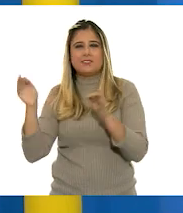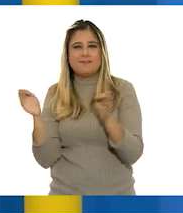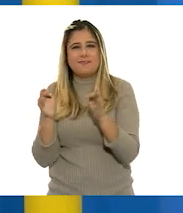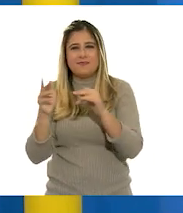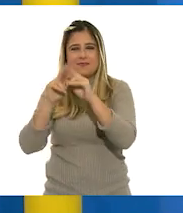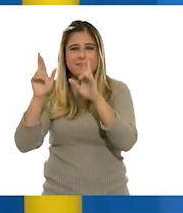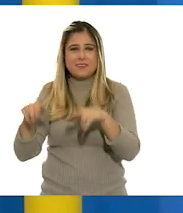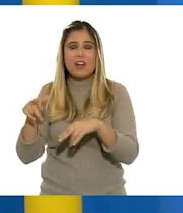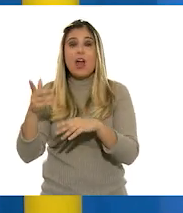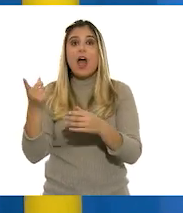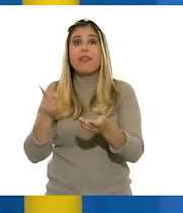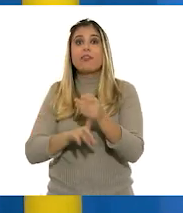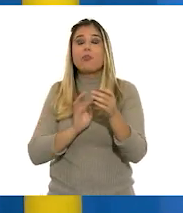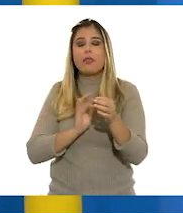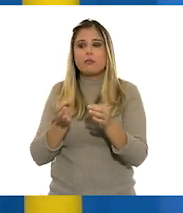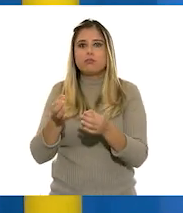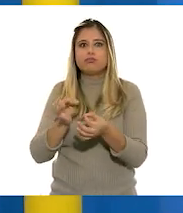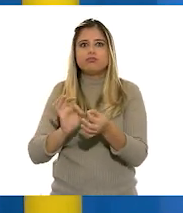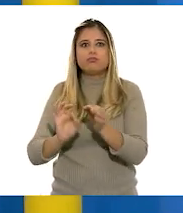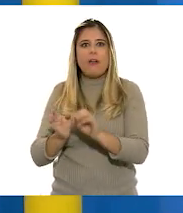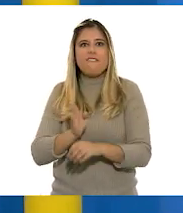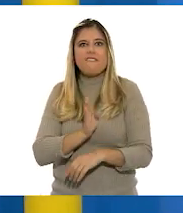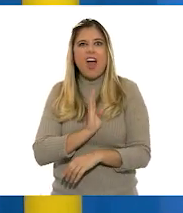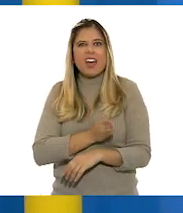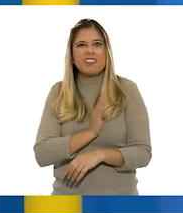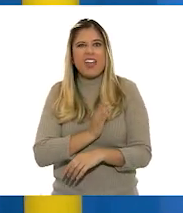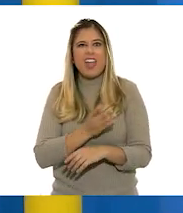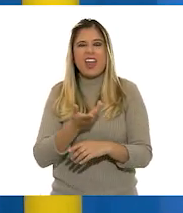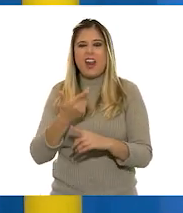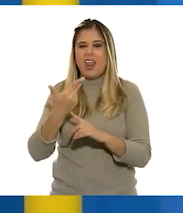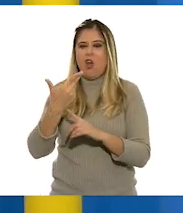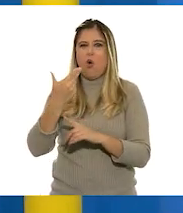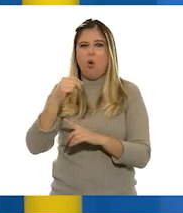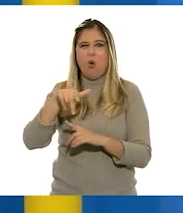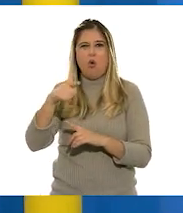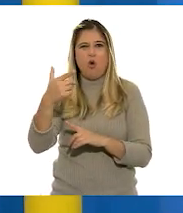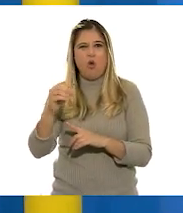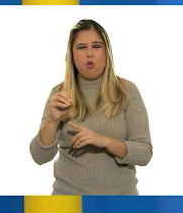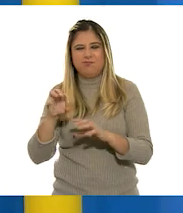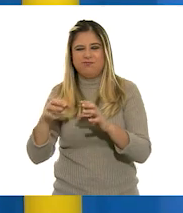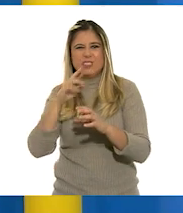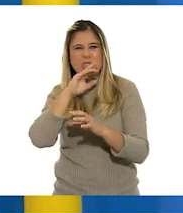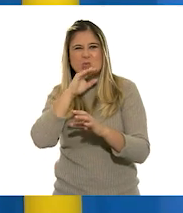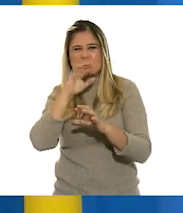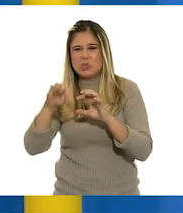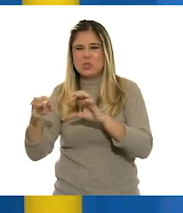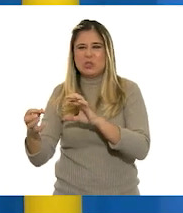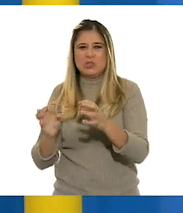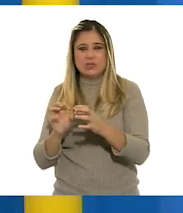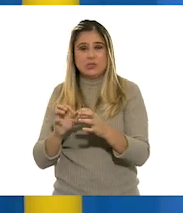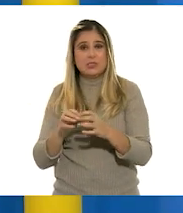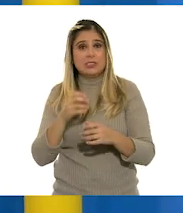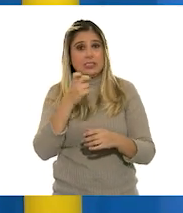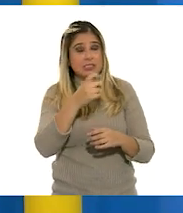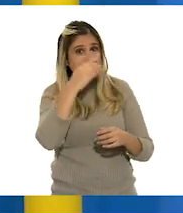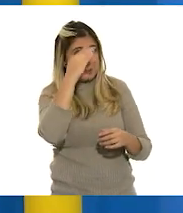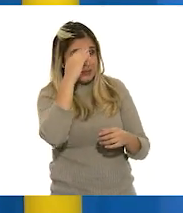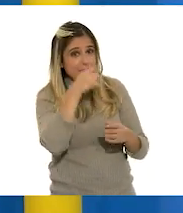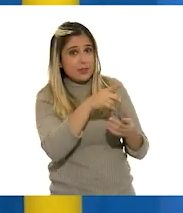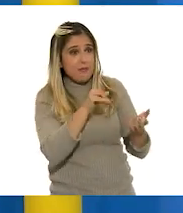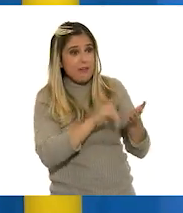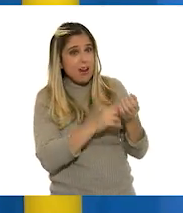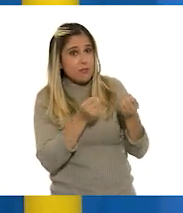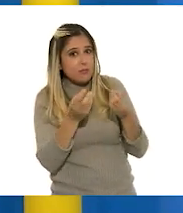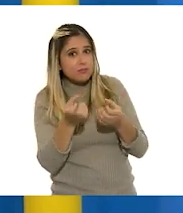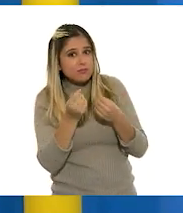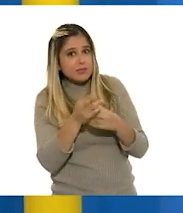crecen bacterias y hongos en los alimentos. Ahora dime, ¿sigues pensando que la serie de preguntas y tus valiosas